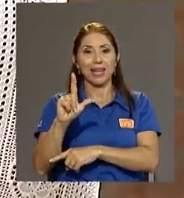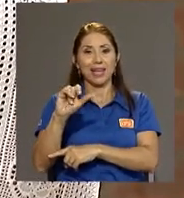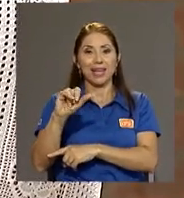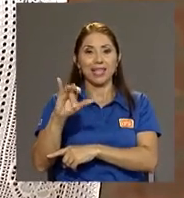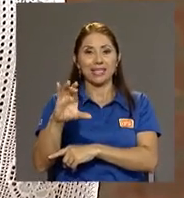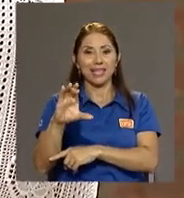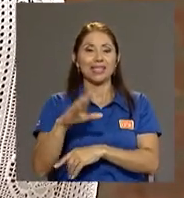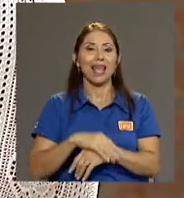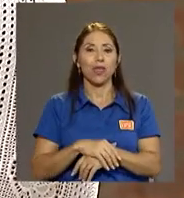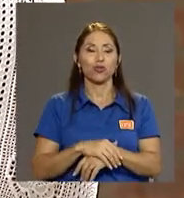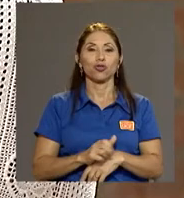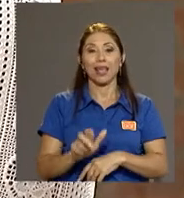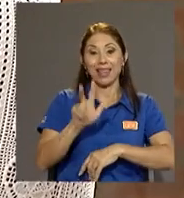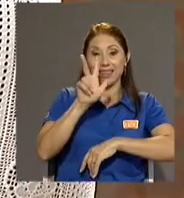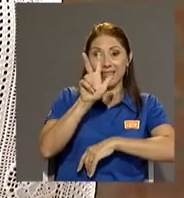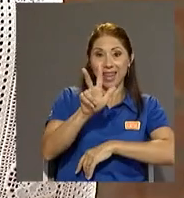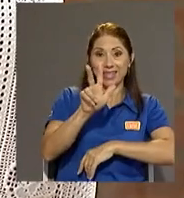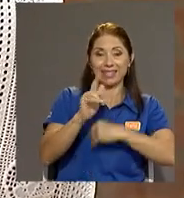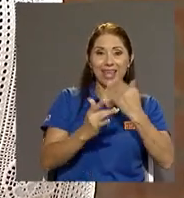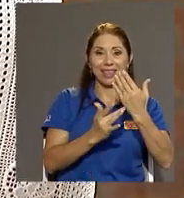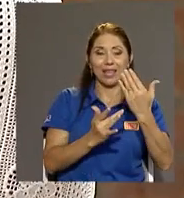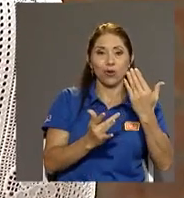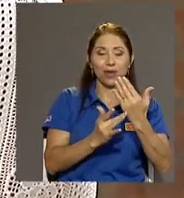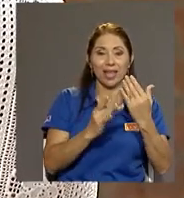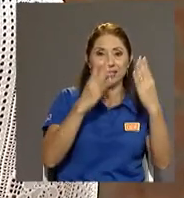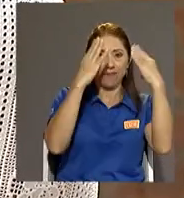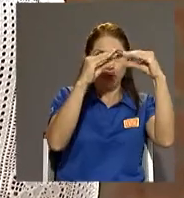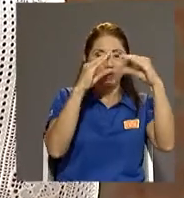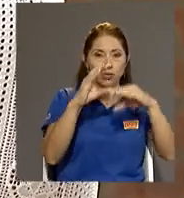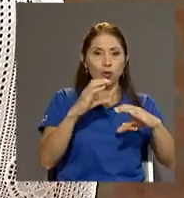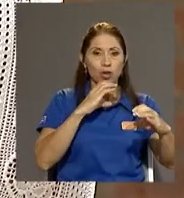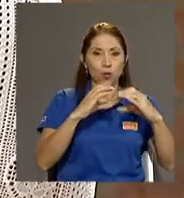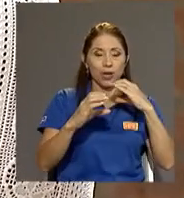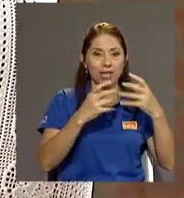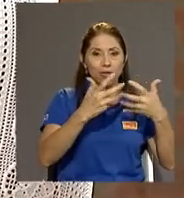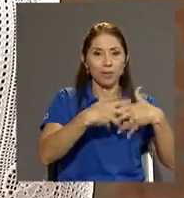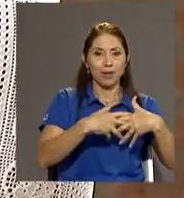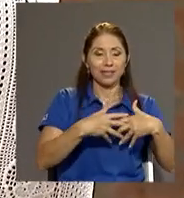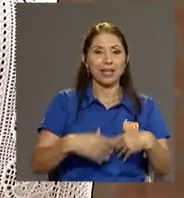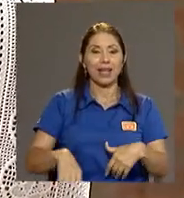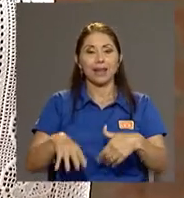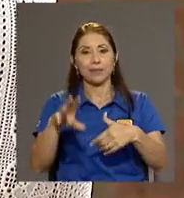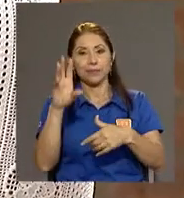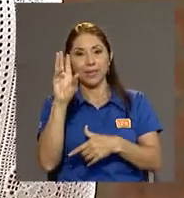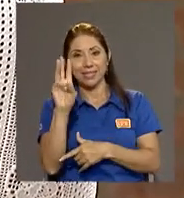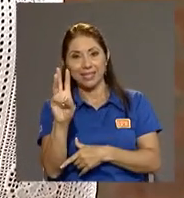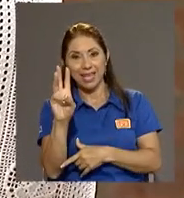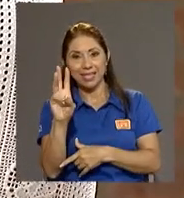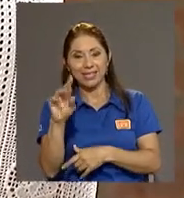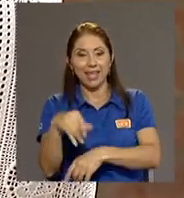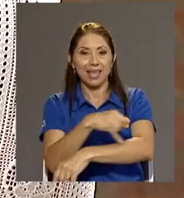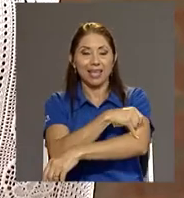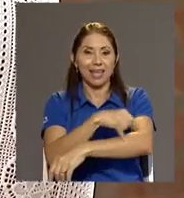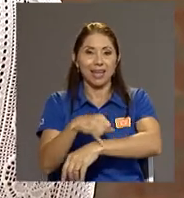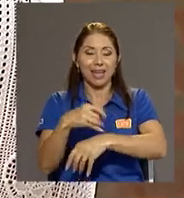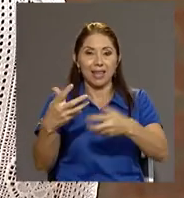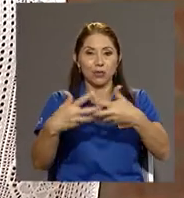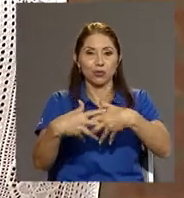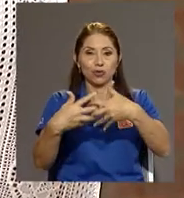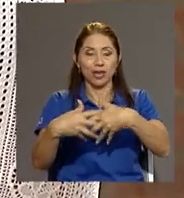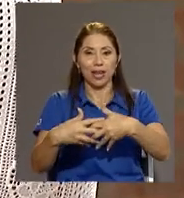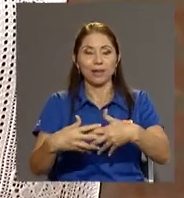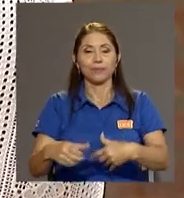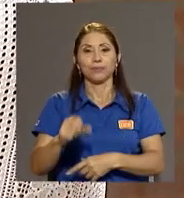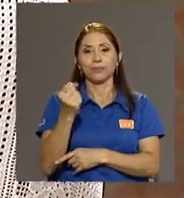graduamos 3 en tecnología de información y comunicación empresarial, 6 en ingeniería industrial